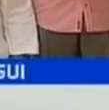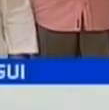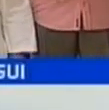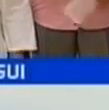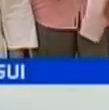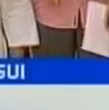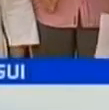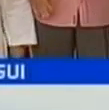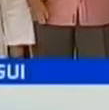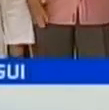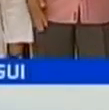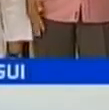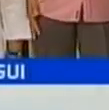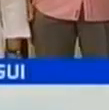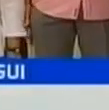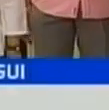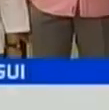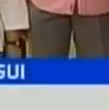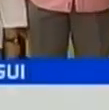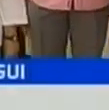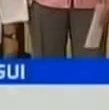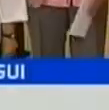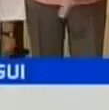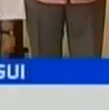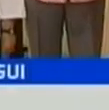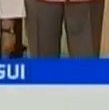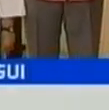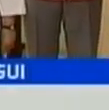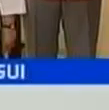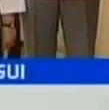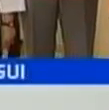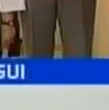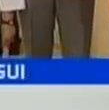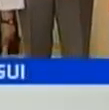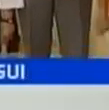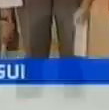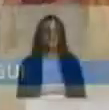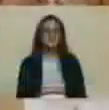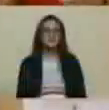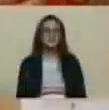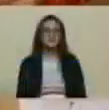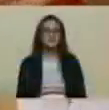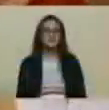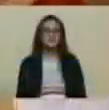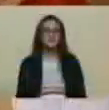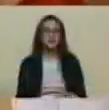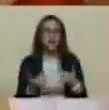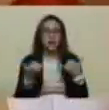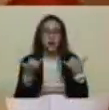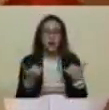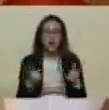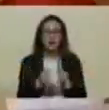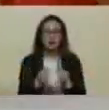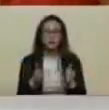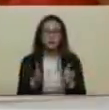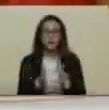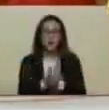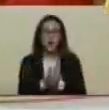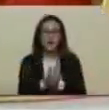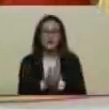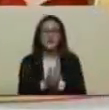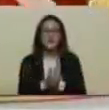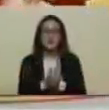2017-2018. ¡Adelante! Aquí estamos en La Ponderosa, en el estado Anzoátegui, con una alegría desde esta mañana que comenzamos